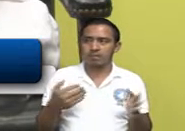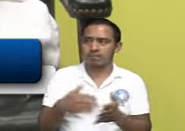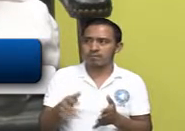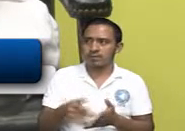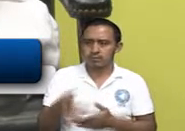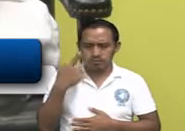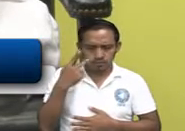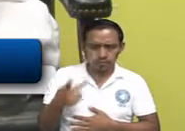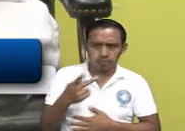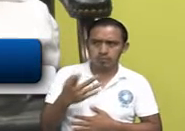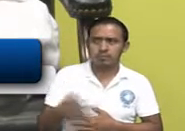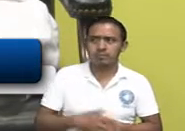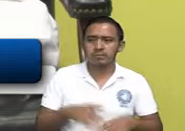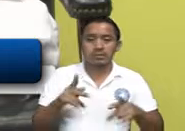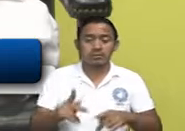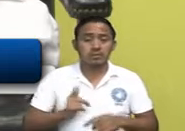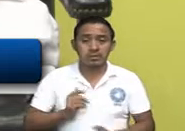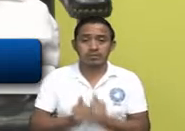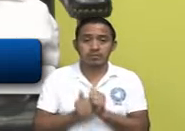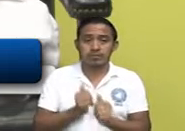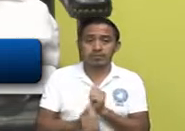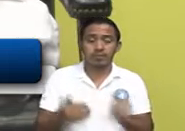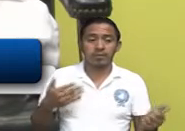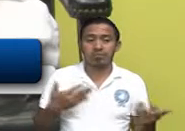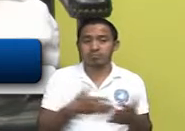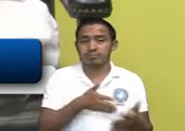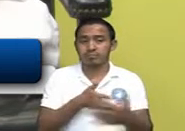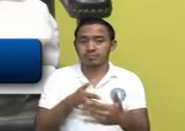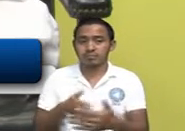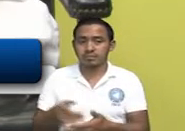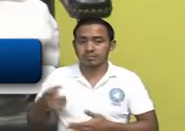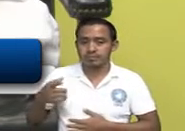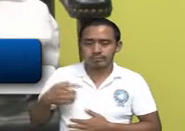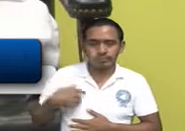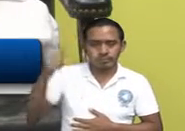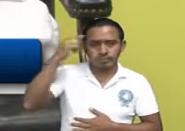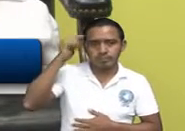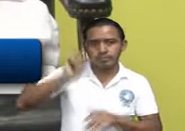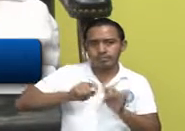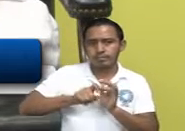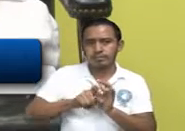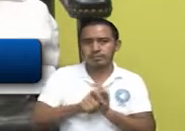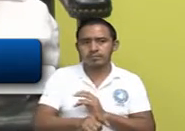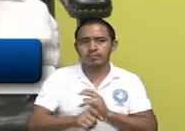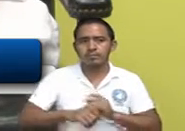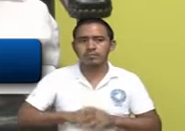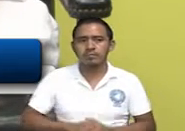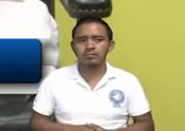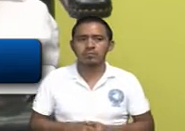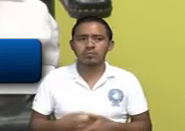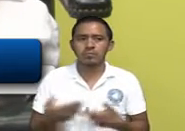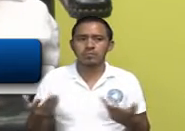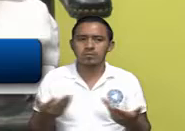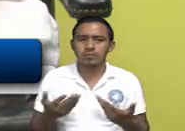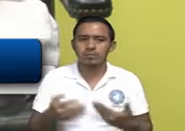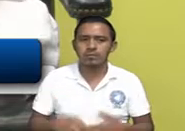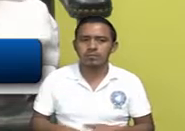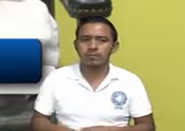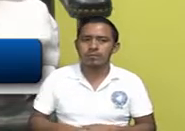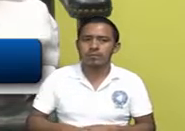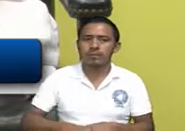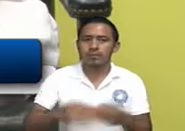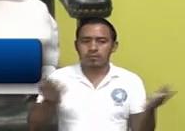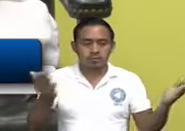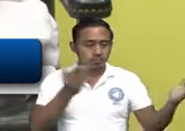en la medida de lo posible algunas dificultades psicológicas que pueda tener la persona y que lo caracterice y que lo perfile pues a